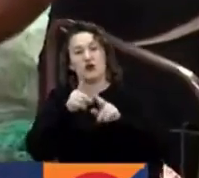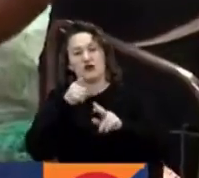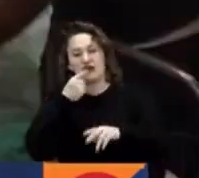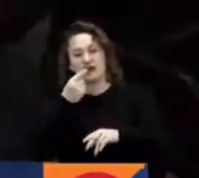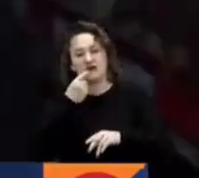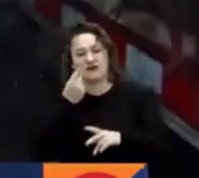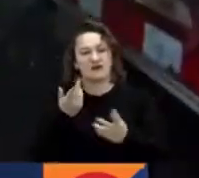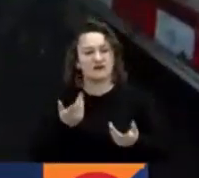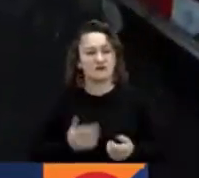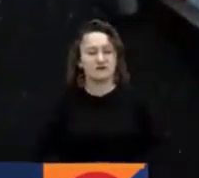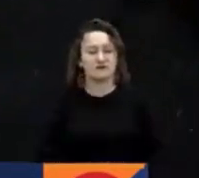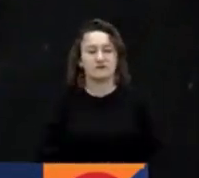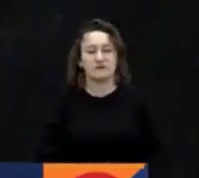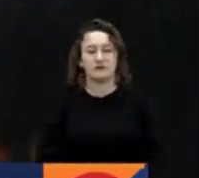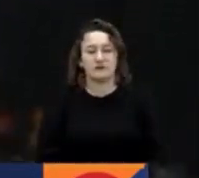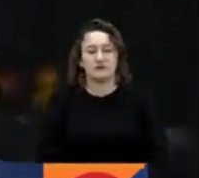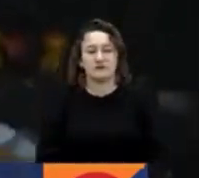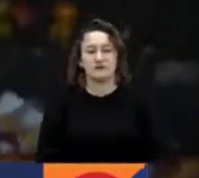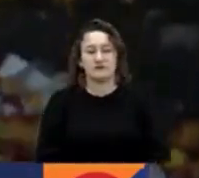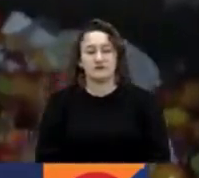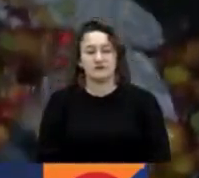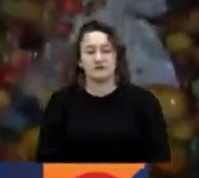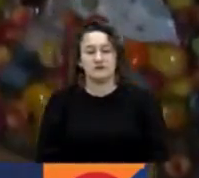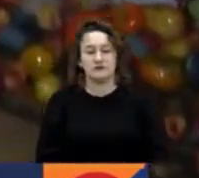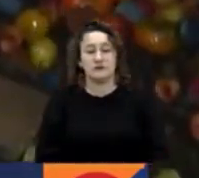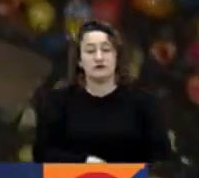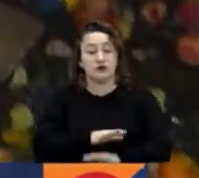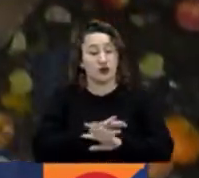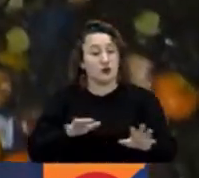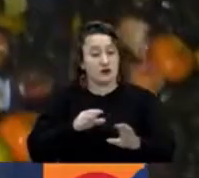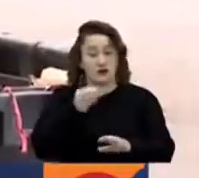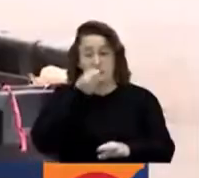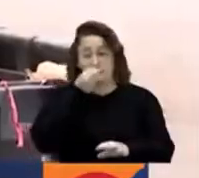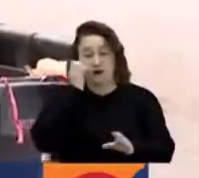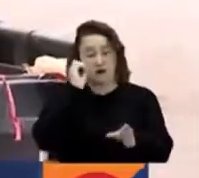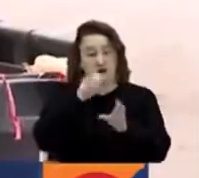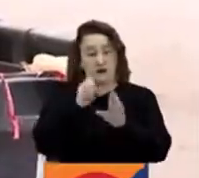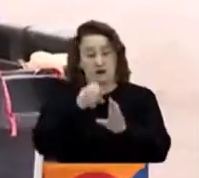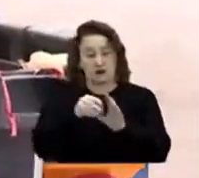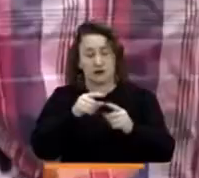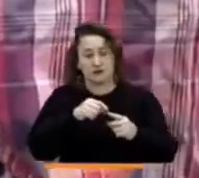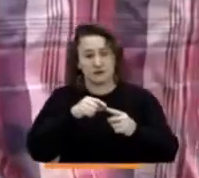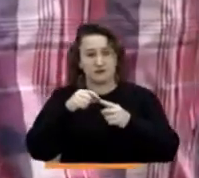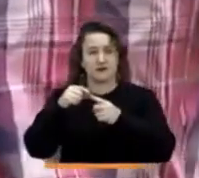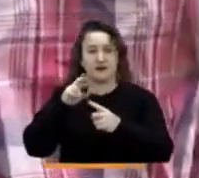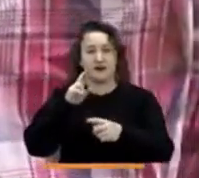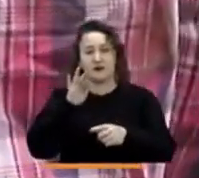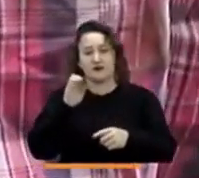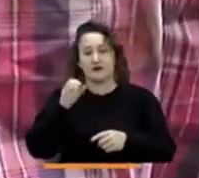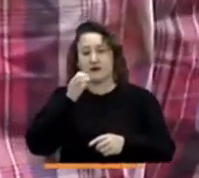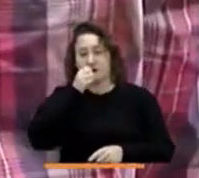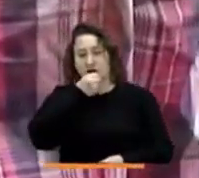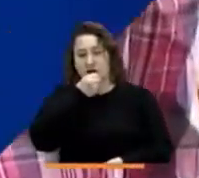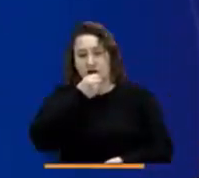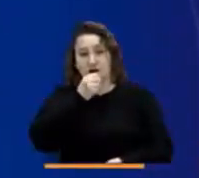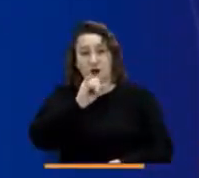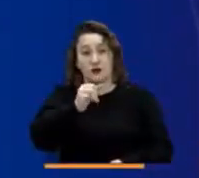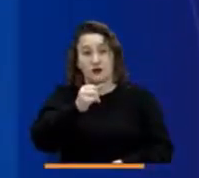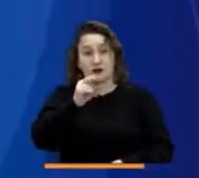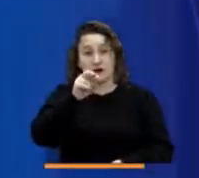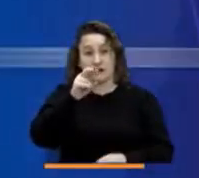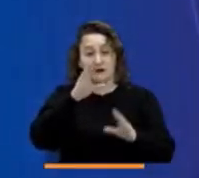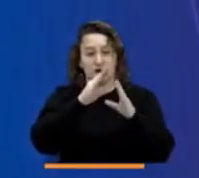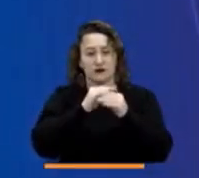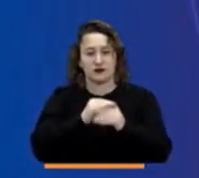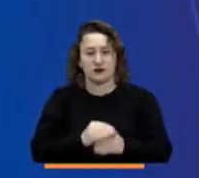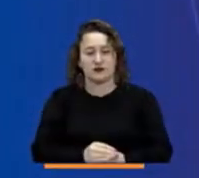alimentos del país? No más comida a la basura. Especial RTBC Noticias, jueves 7 de la